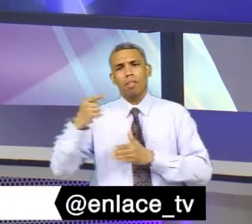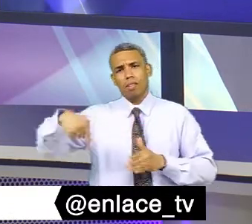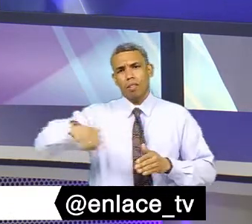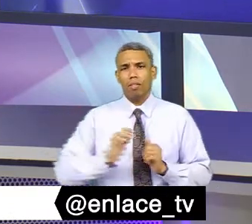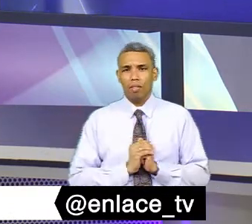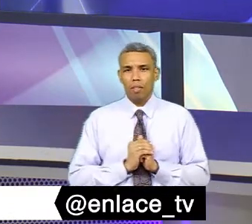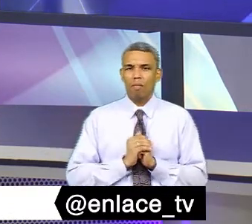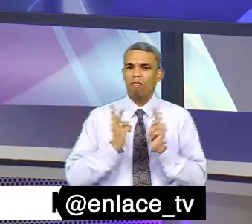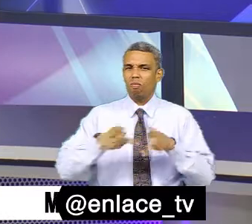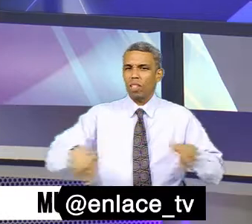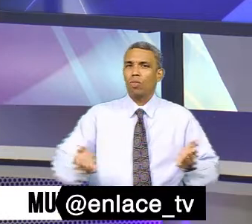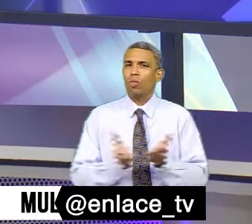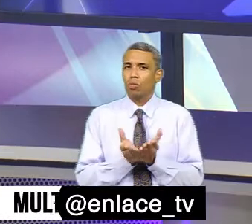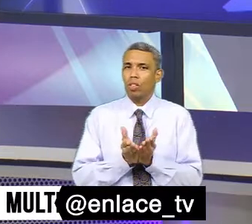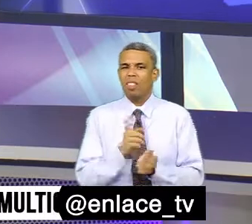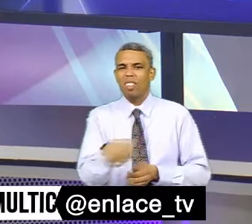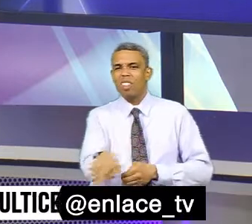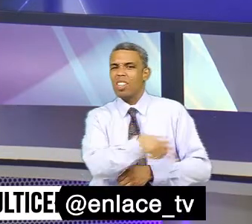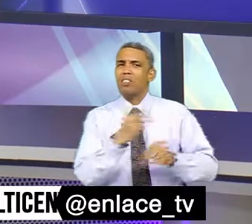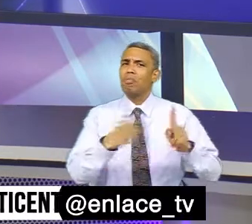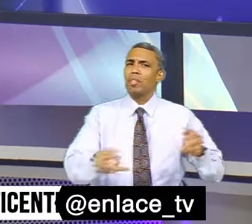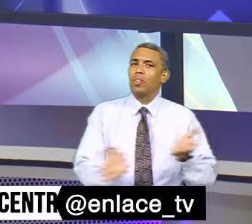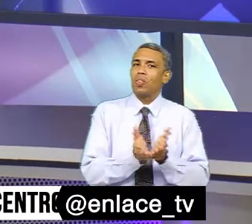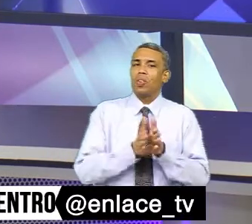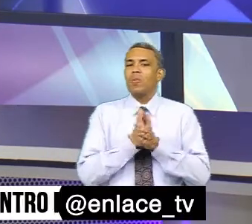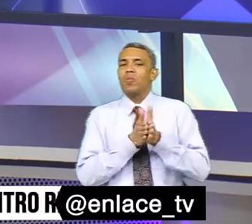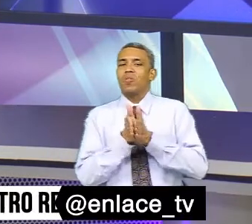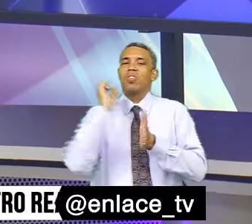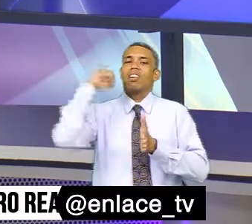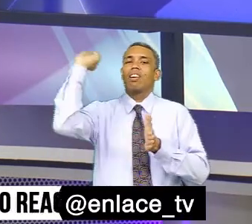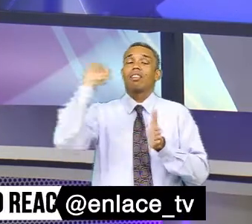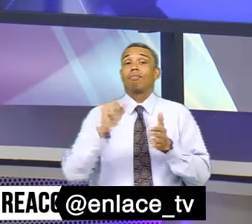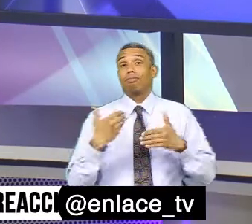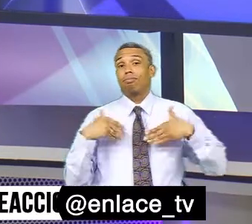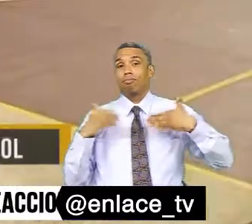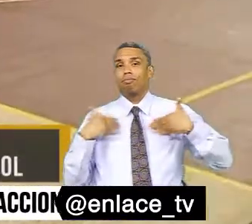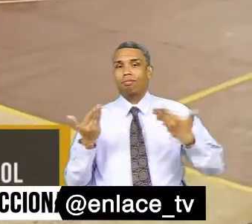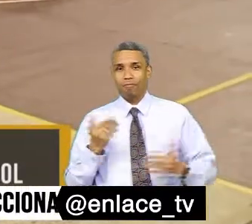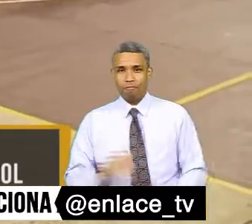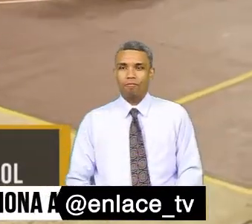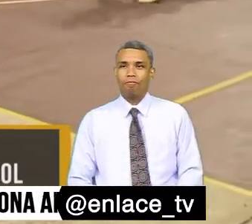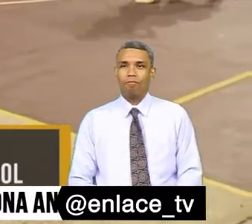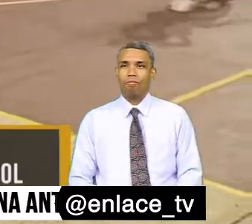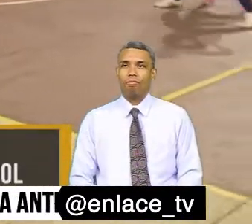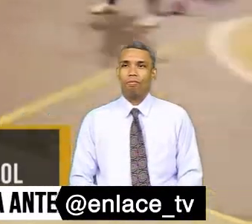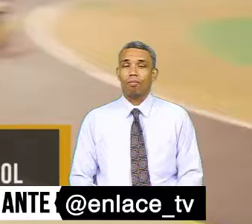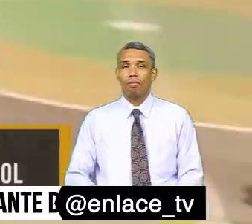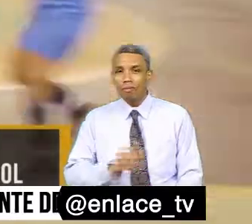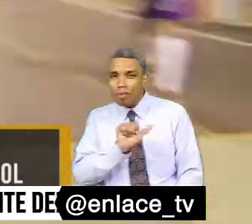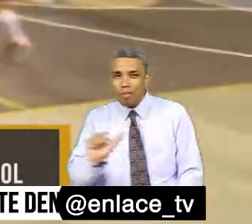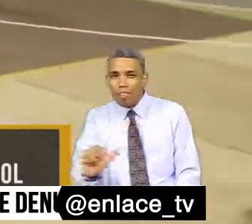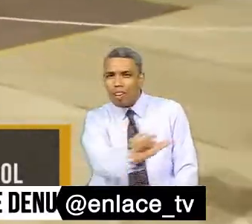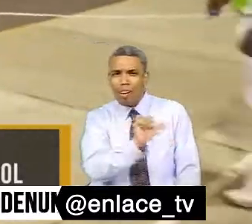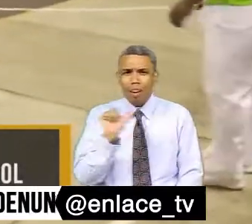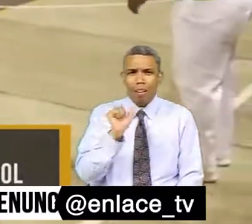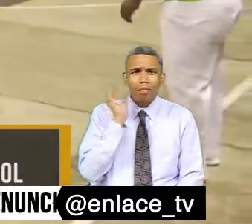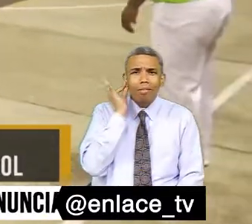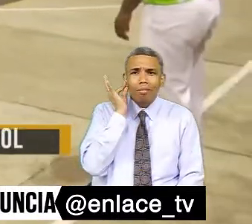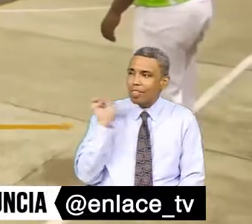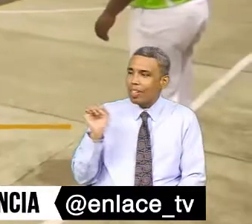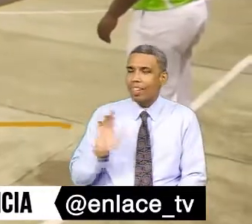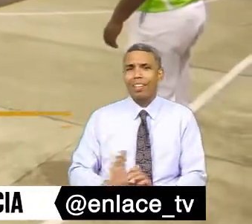participantes se mostraron ilusionados con el título de esas justas deportivas. Estas mujeres son integrantes de los equipos Tesoritos